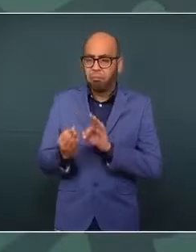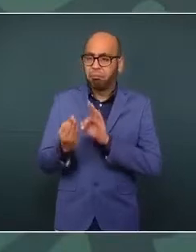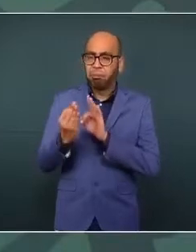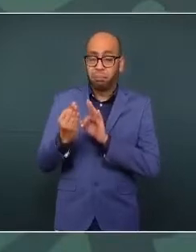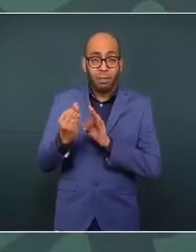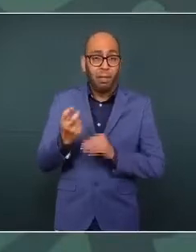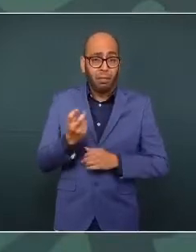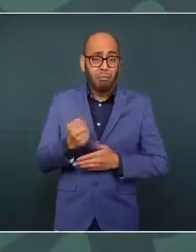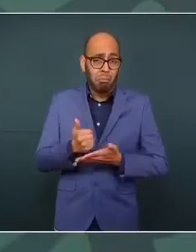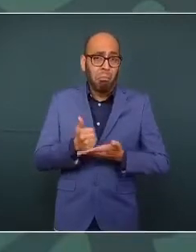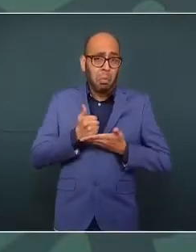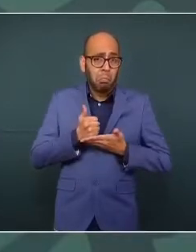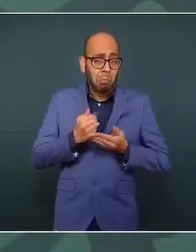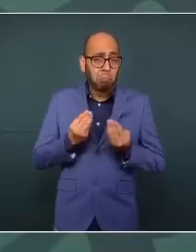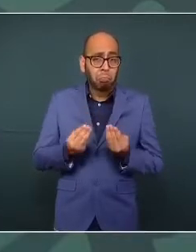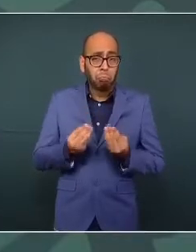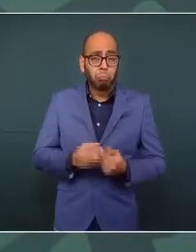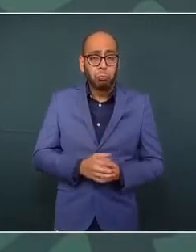Es